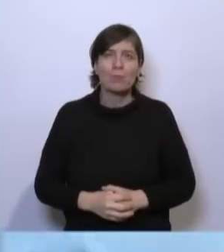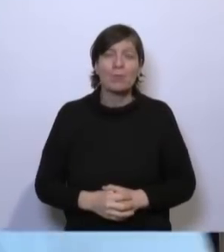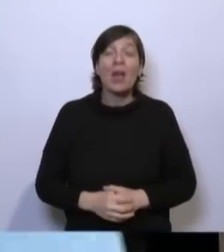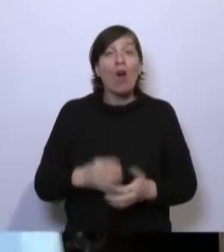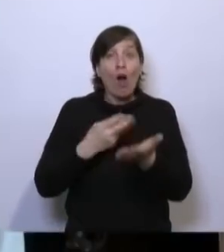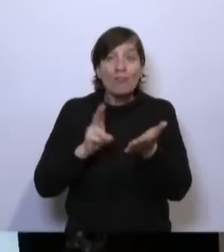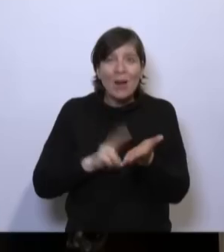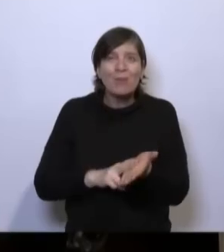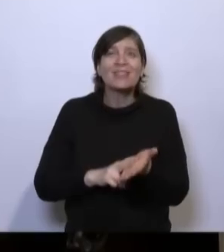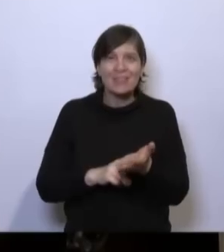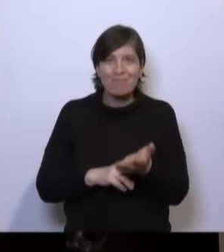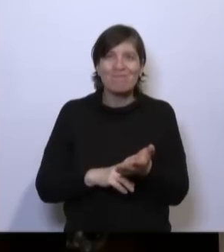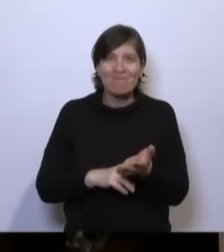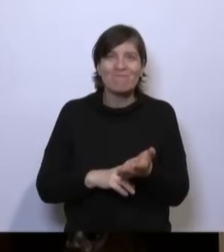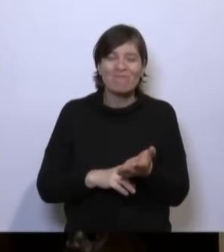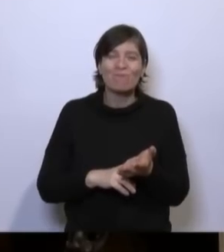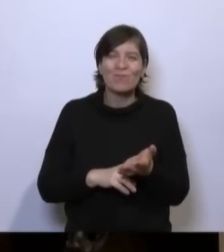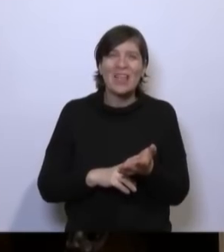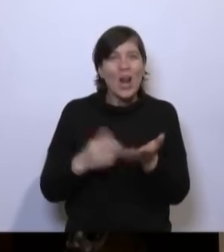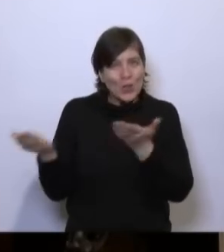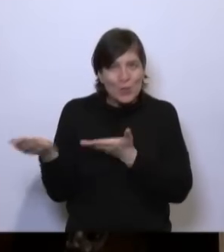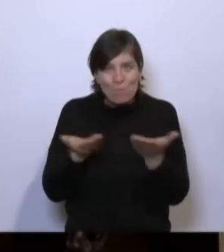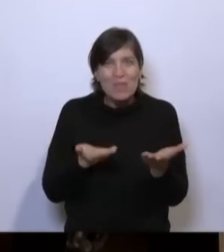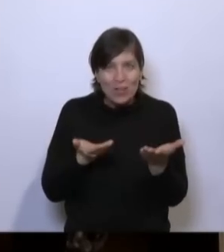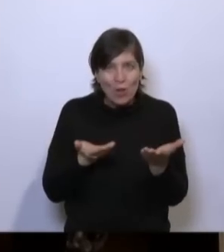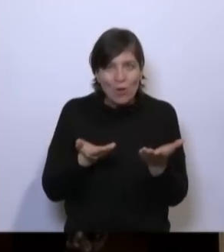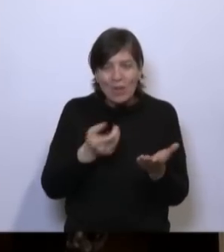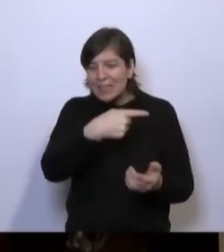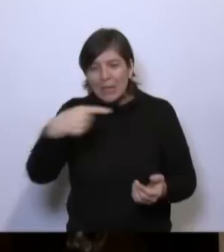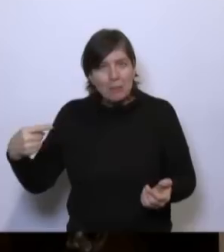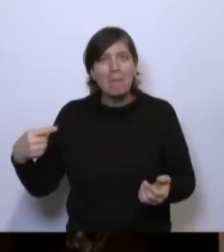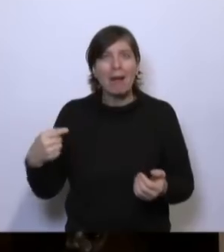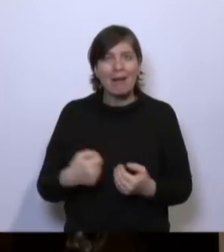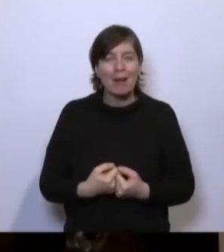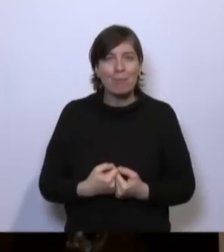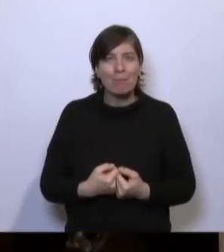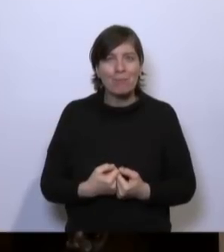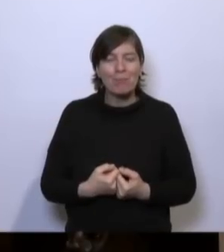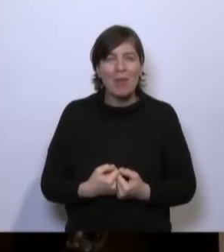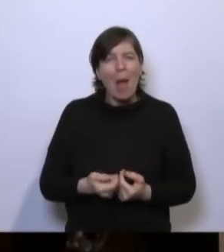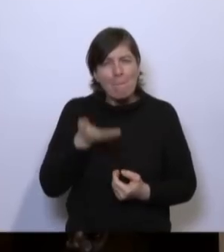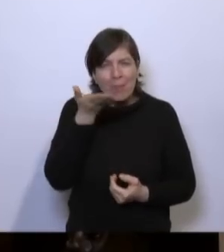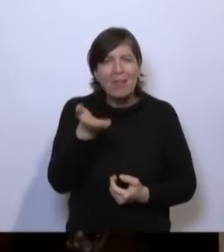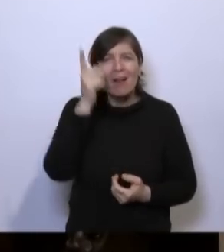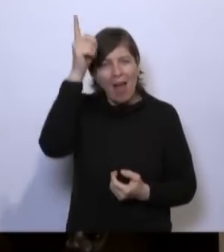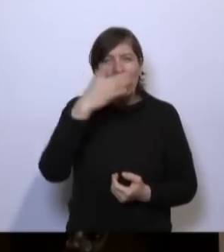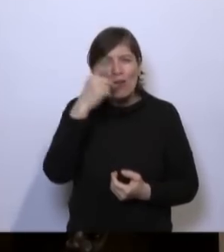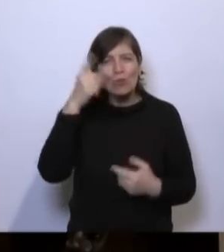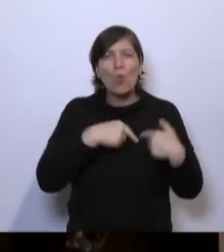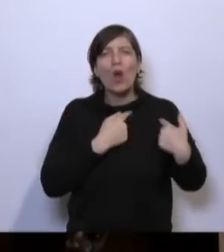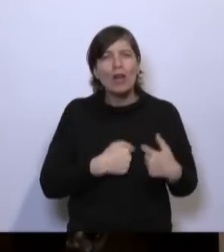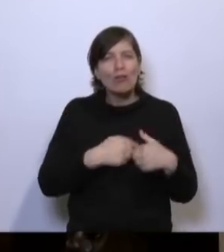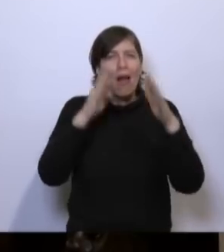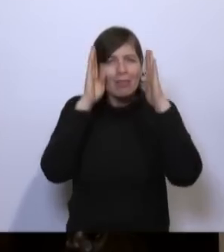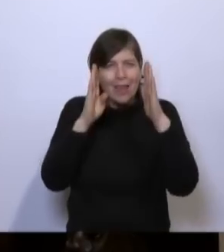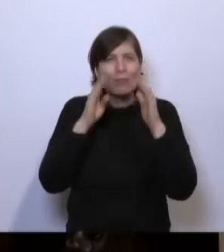Una vez más, entonces, los invito, quizá durante esta semana, a pedirle al Señor un corazón